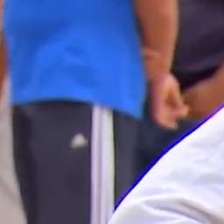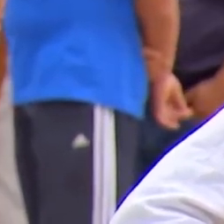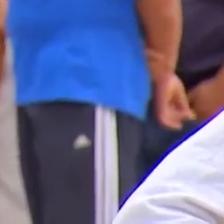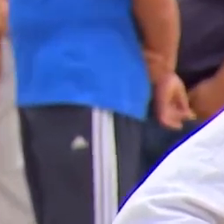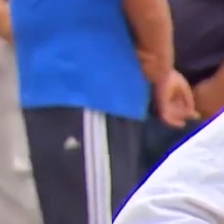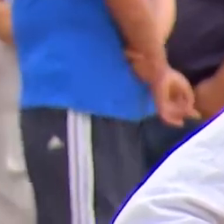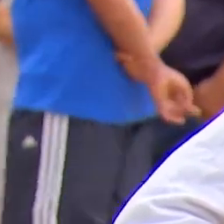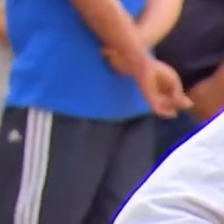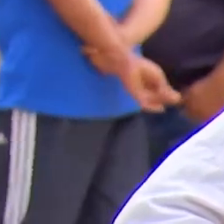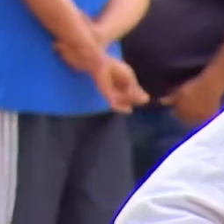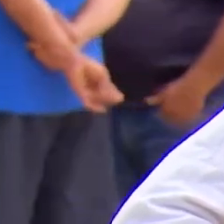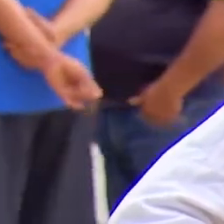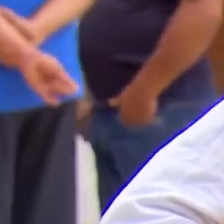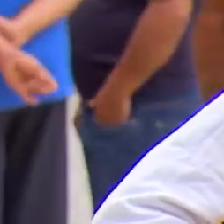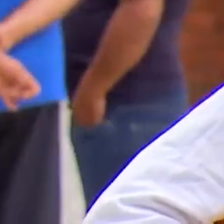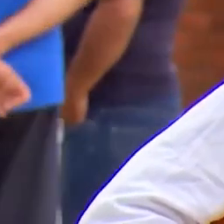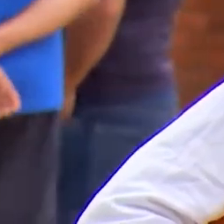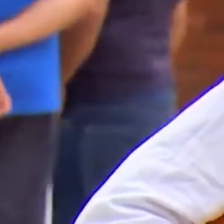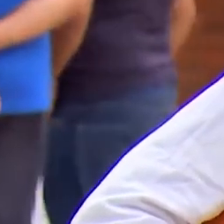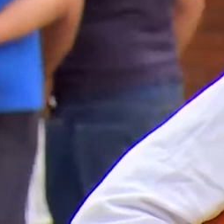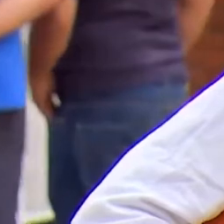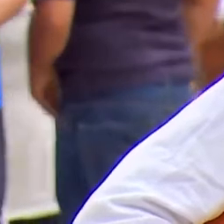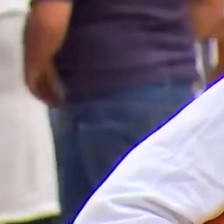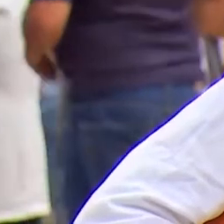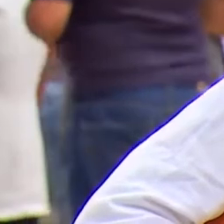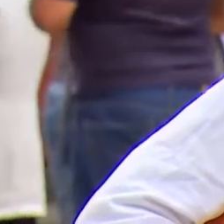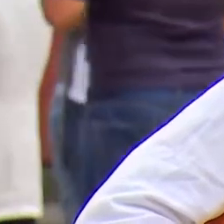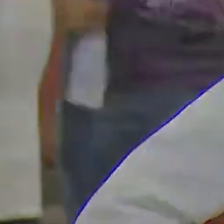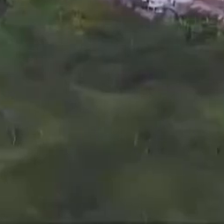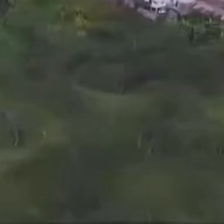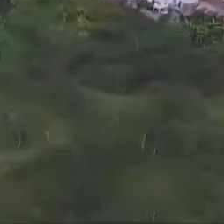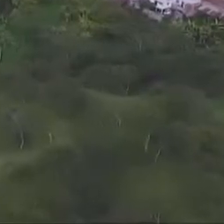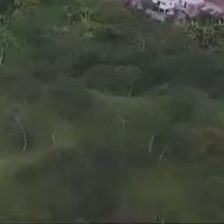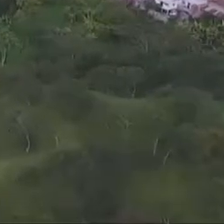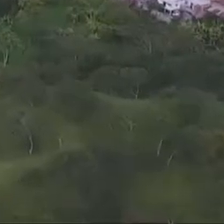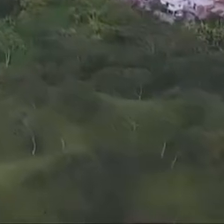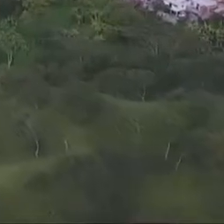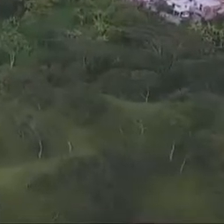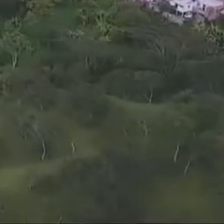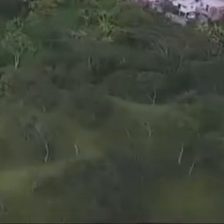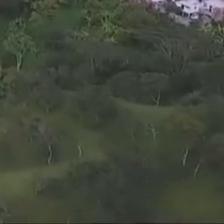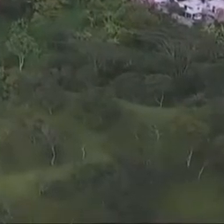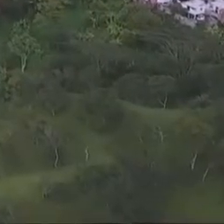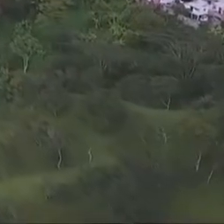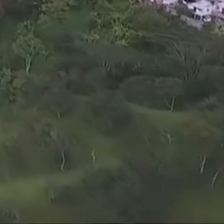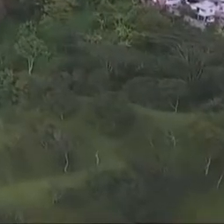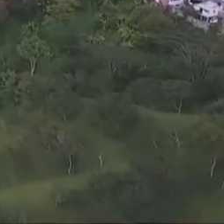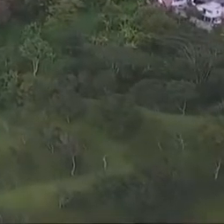bienvenida. Bienvenido, gobernador, que esto sí es Jesús María.